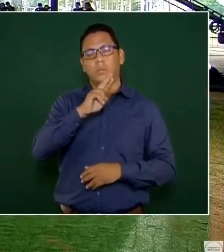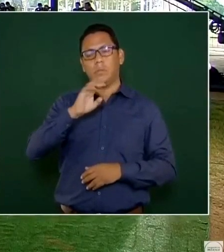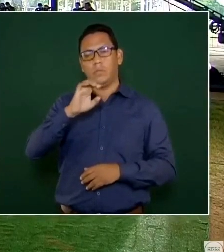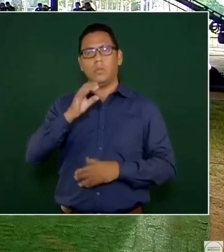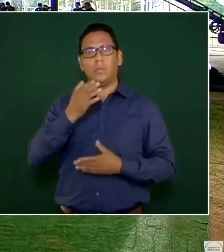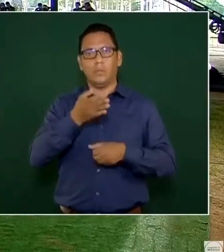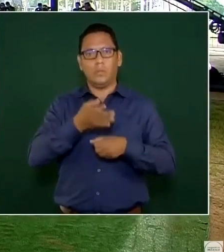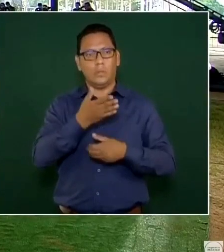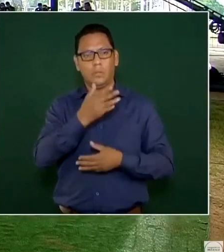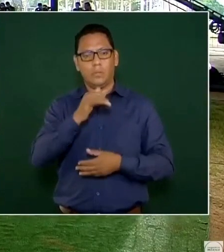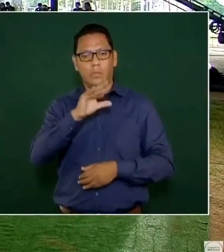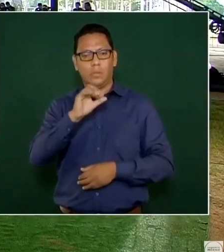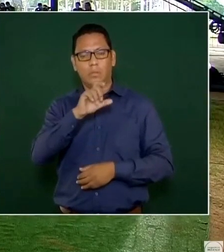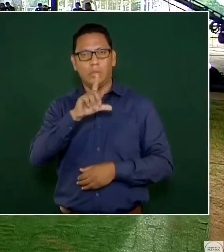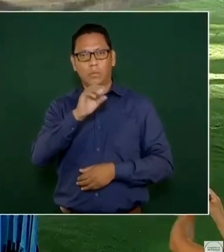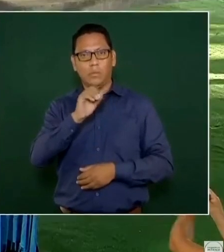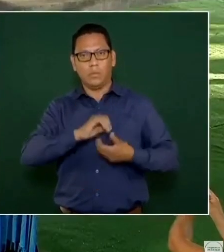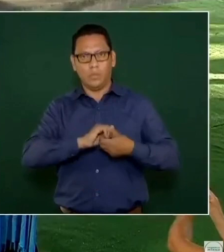aquí.